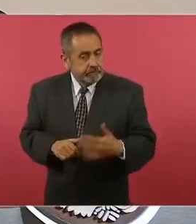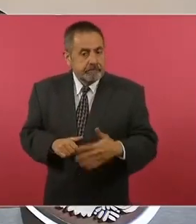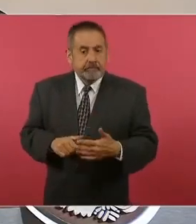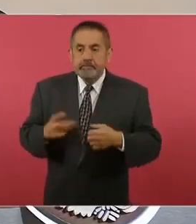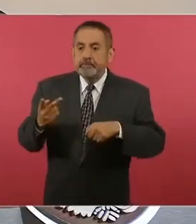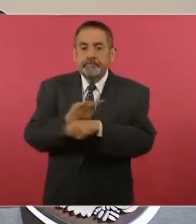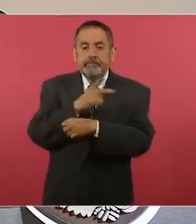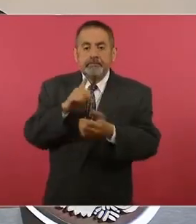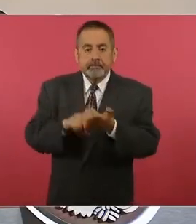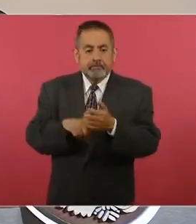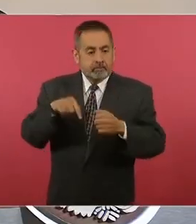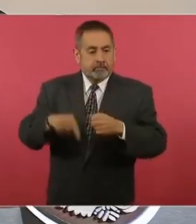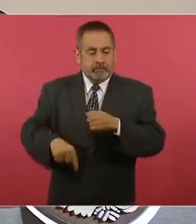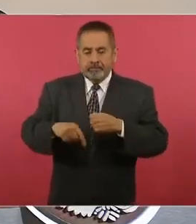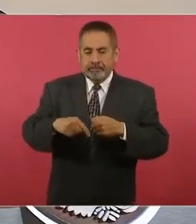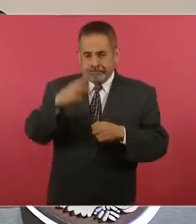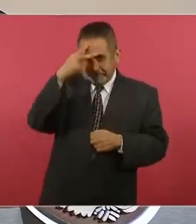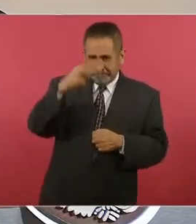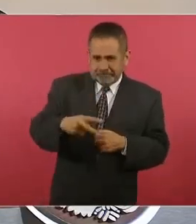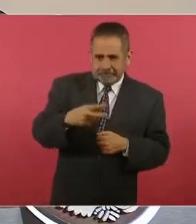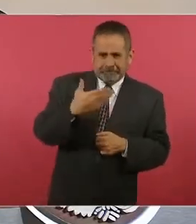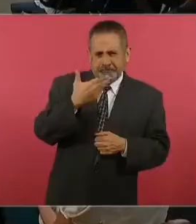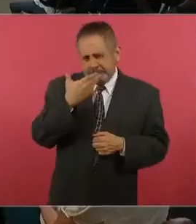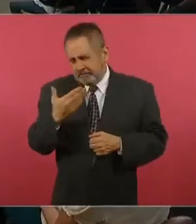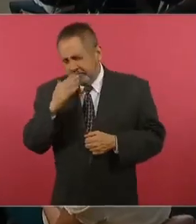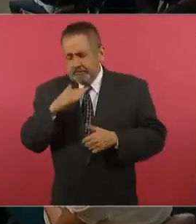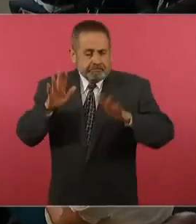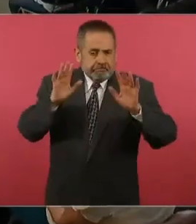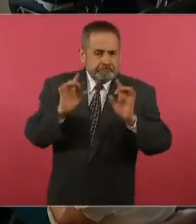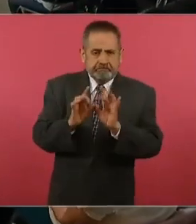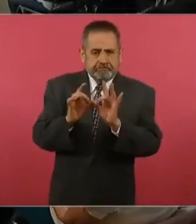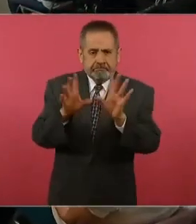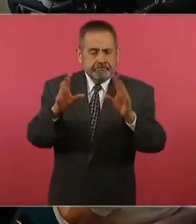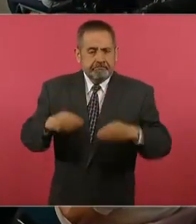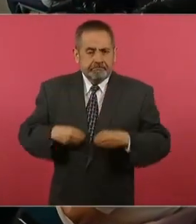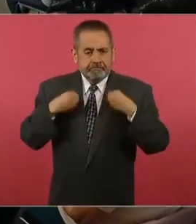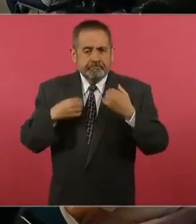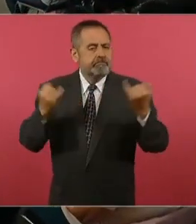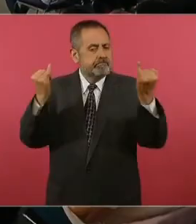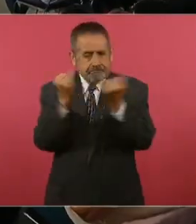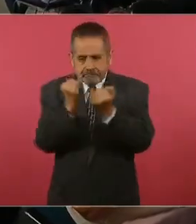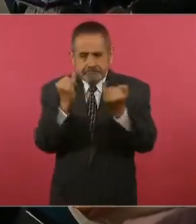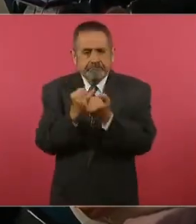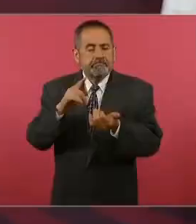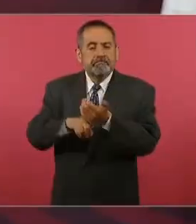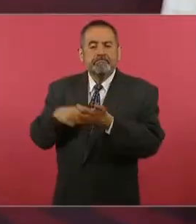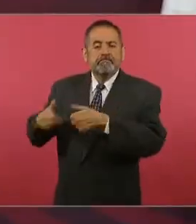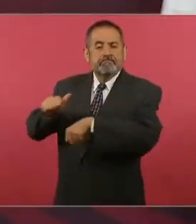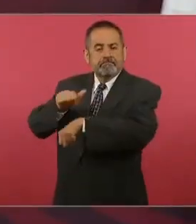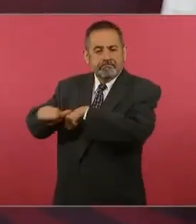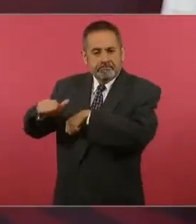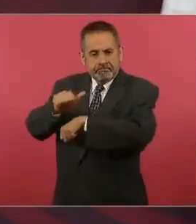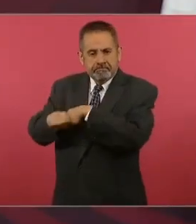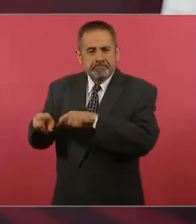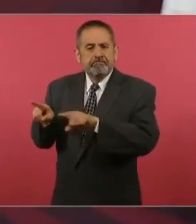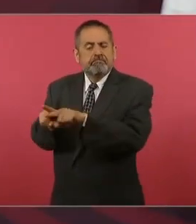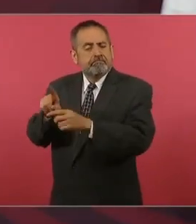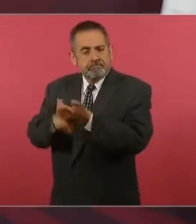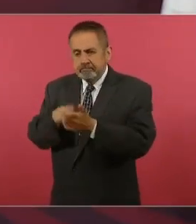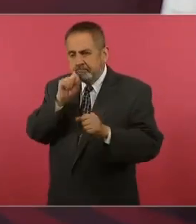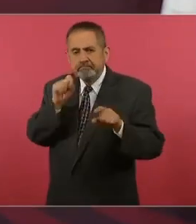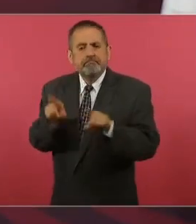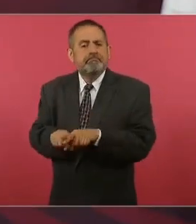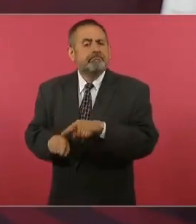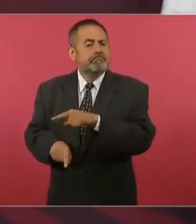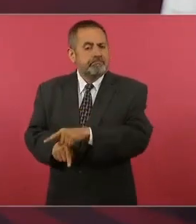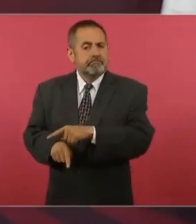este país, de bueno o de malo, porque así es la vida, también lo vivimos en la Argentina, los argentinos. Y